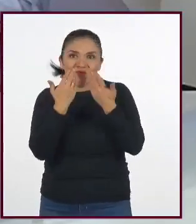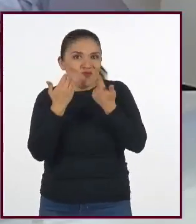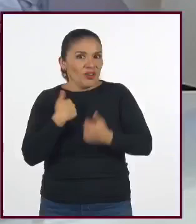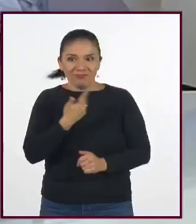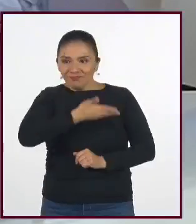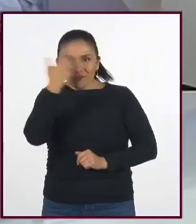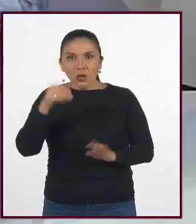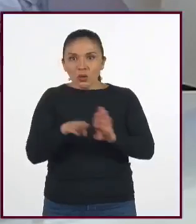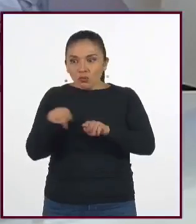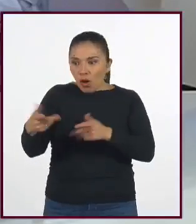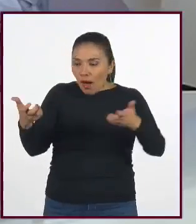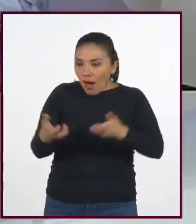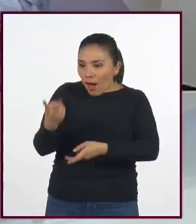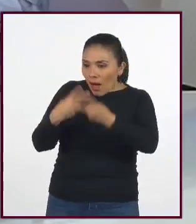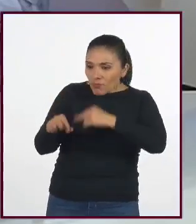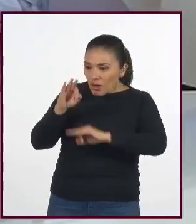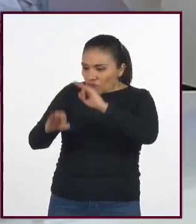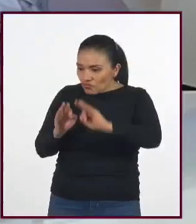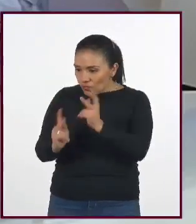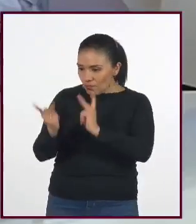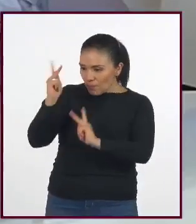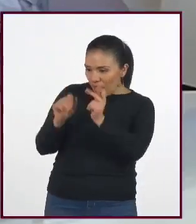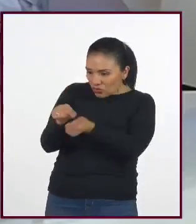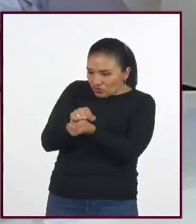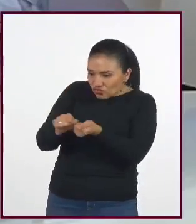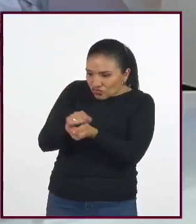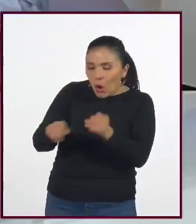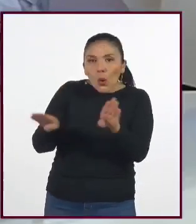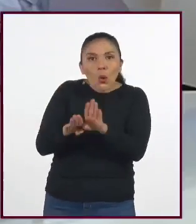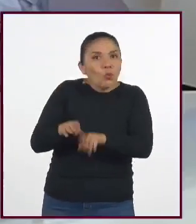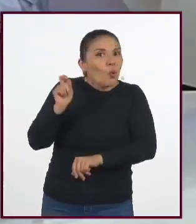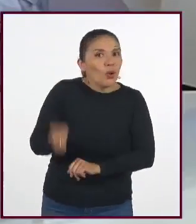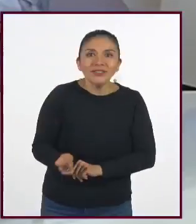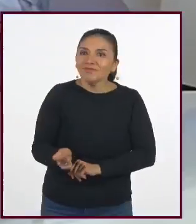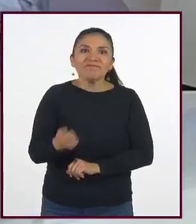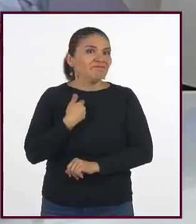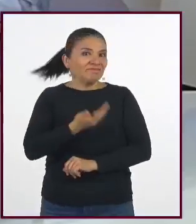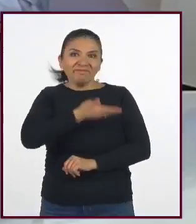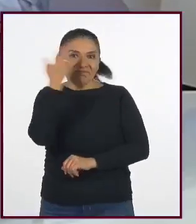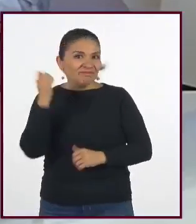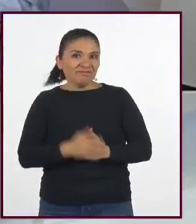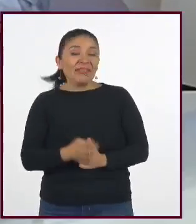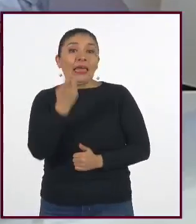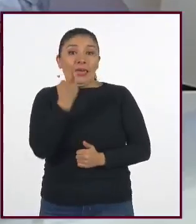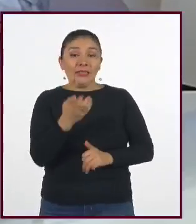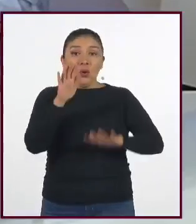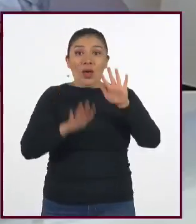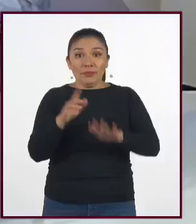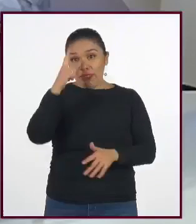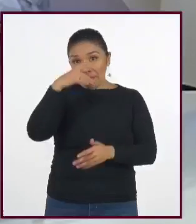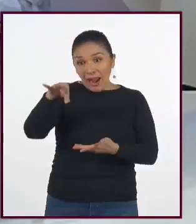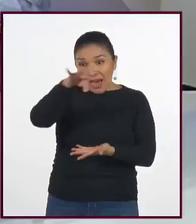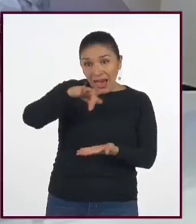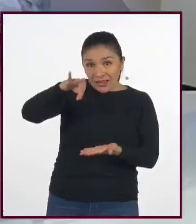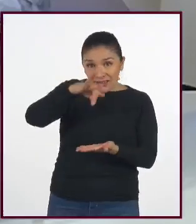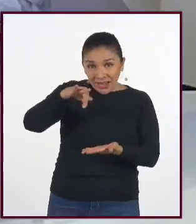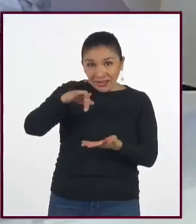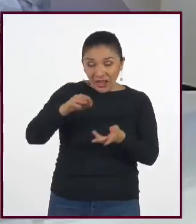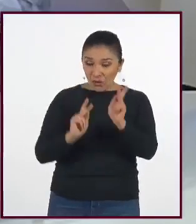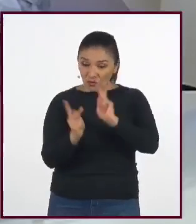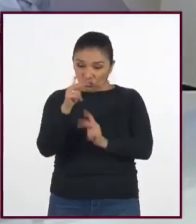fue el trato que tuvo la sustancia. Y ¿no? La extracción. Y muchas veces para la extracción en aceites